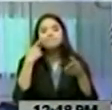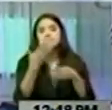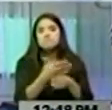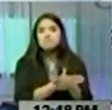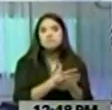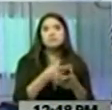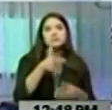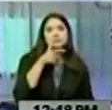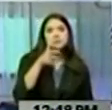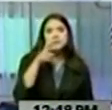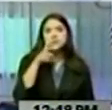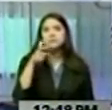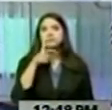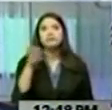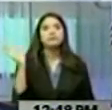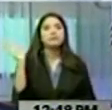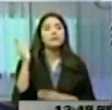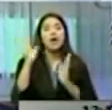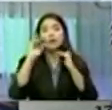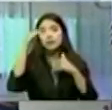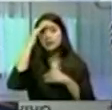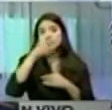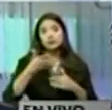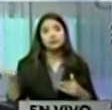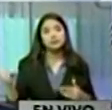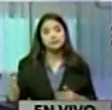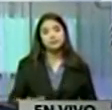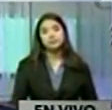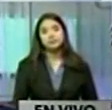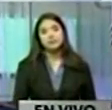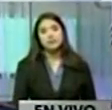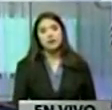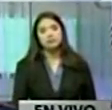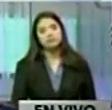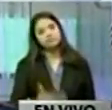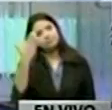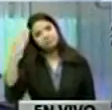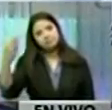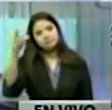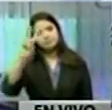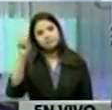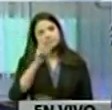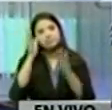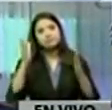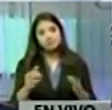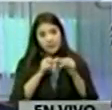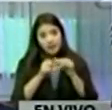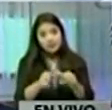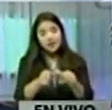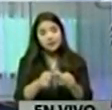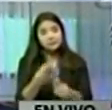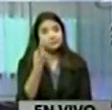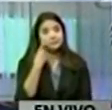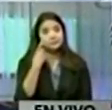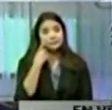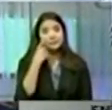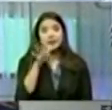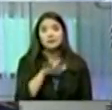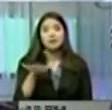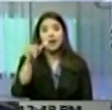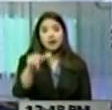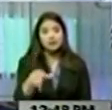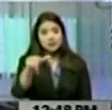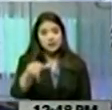en guardia atendiendo estos eventos. Un gran saludo a nuestro país y seguiremos pendientes desde el puesto de